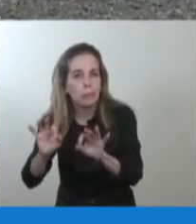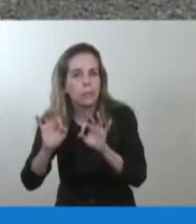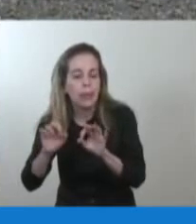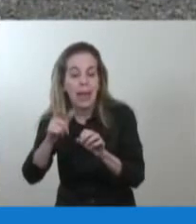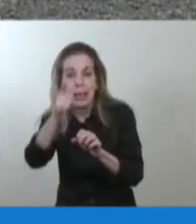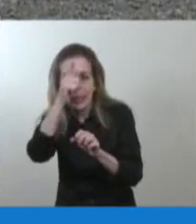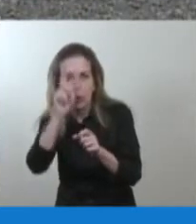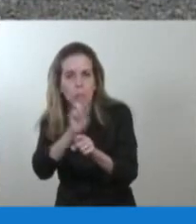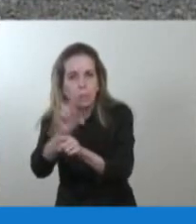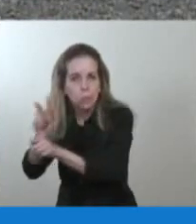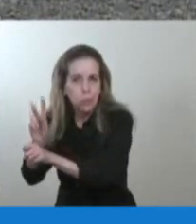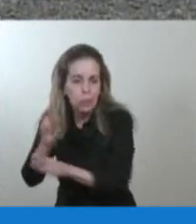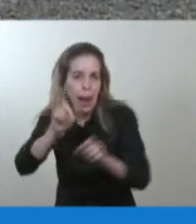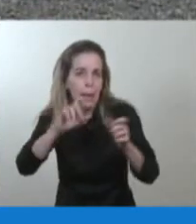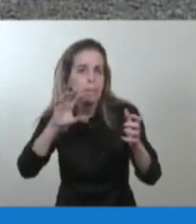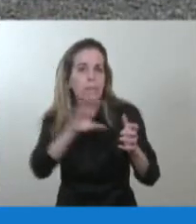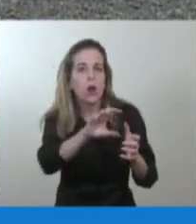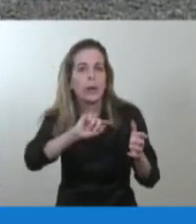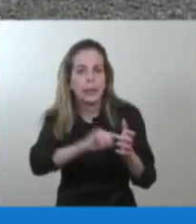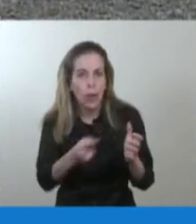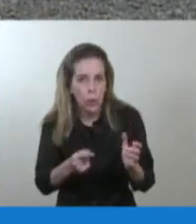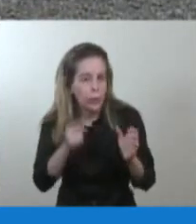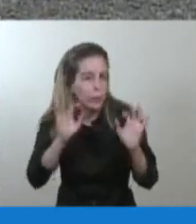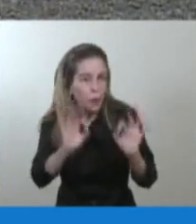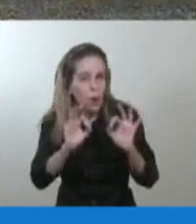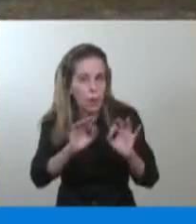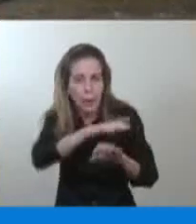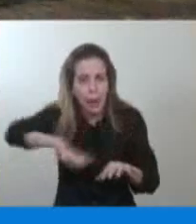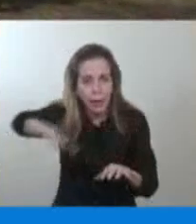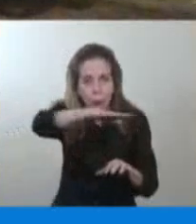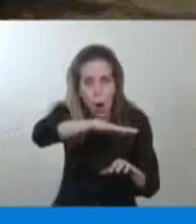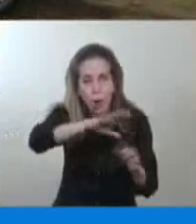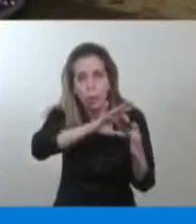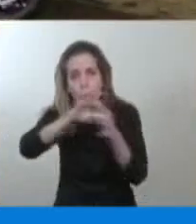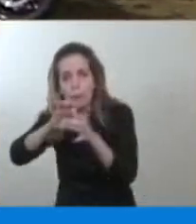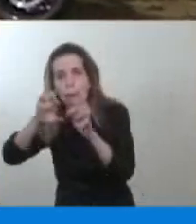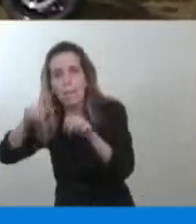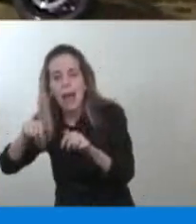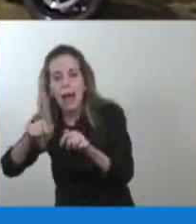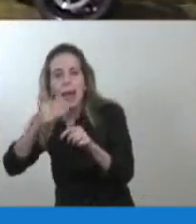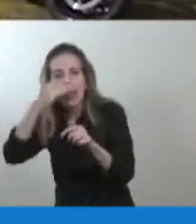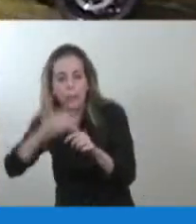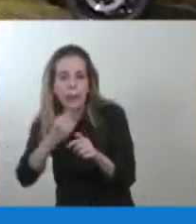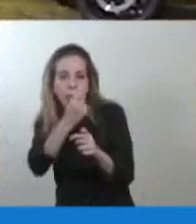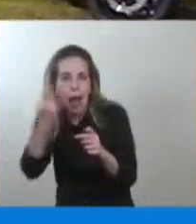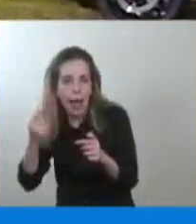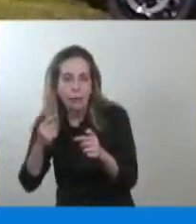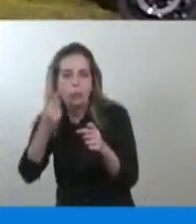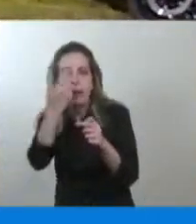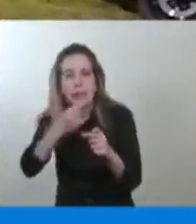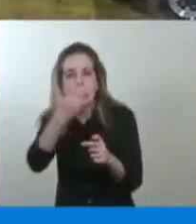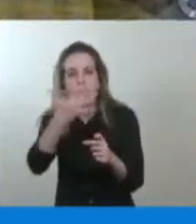de seguridad para toda la provincia que se va a basar en los planes de seguridad de cada uno de los